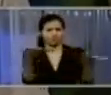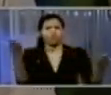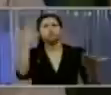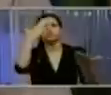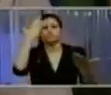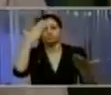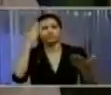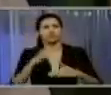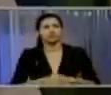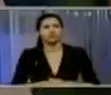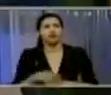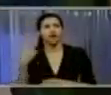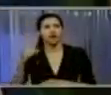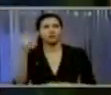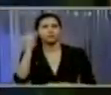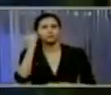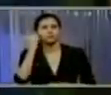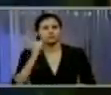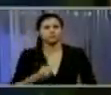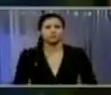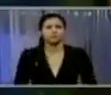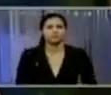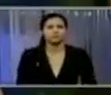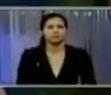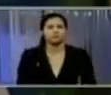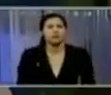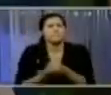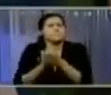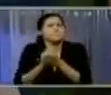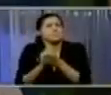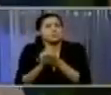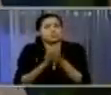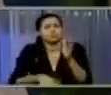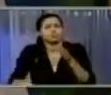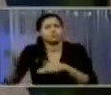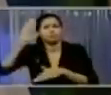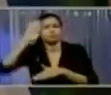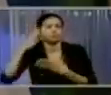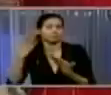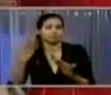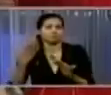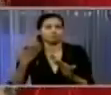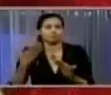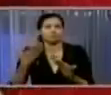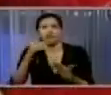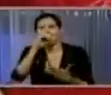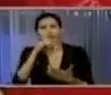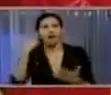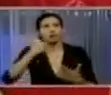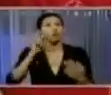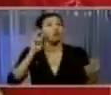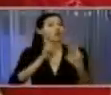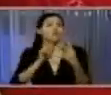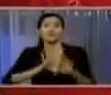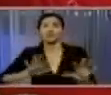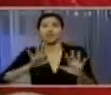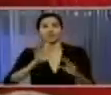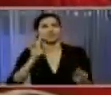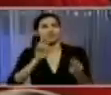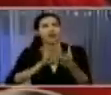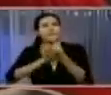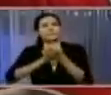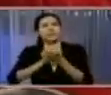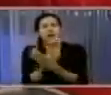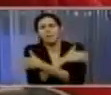Tina, por lo menos. Una gran amiga de la infancia. Tenía muchos años que no la veía. Le doy un